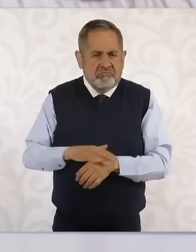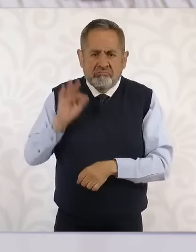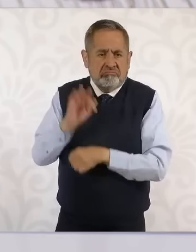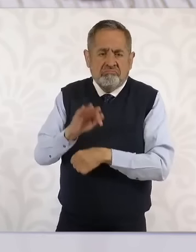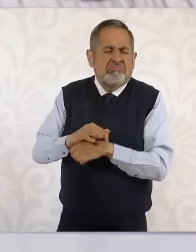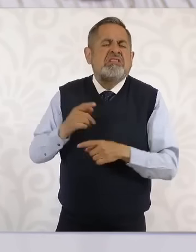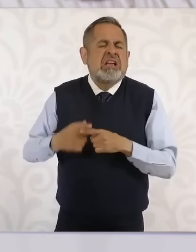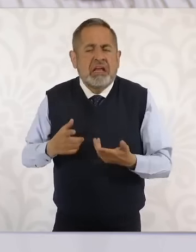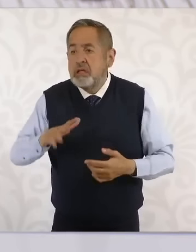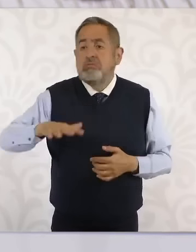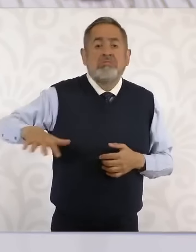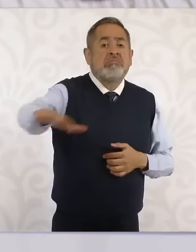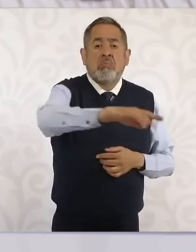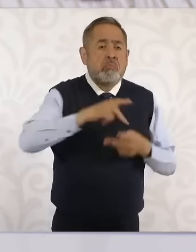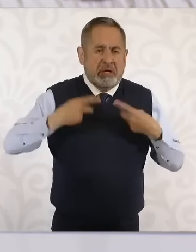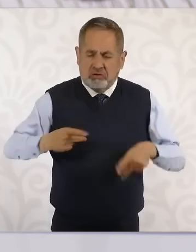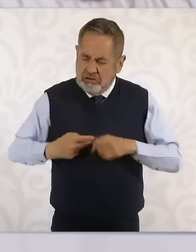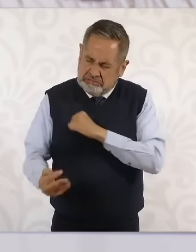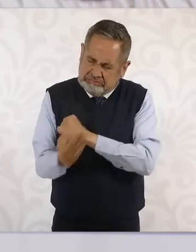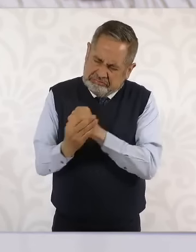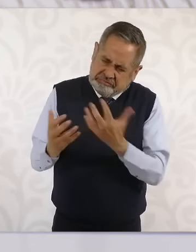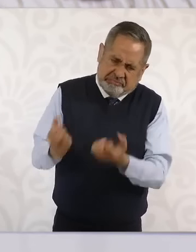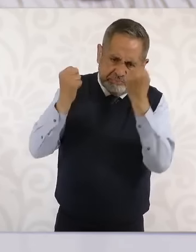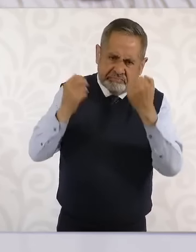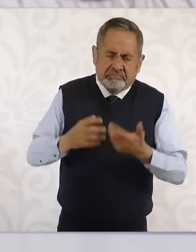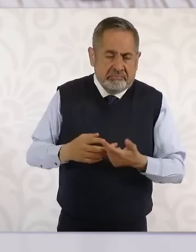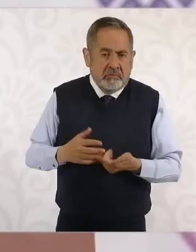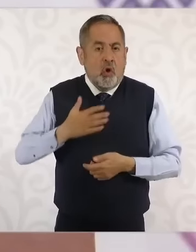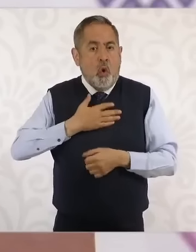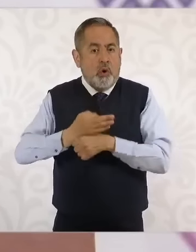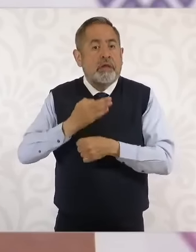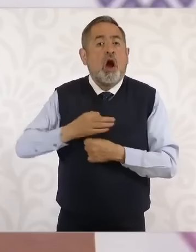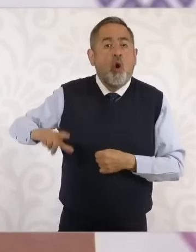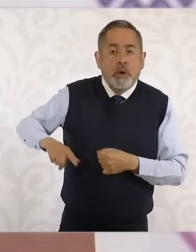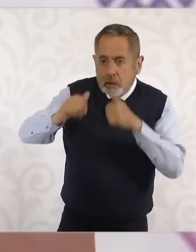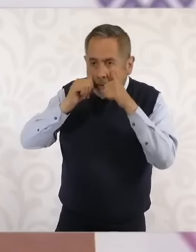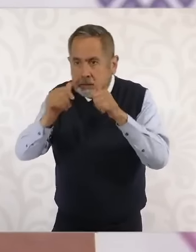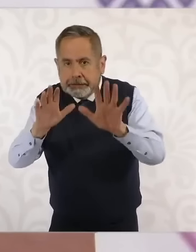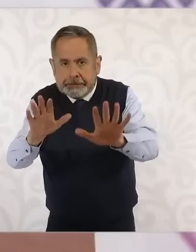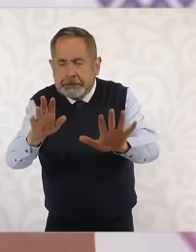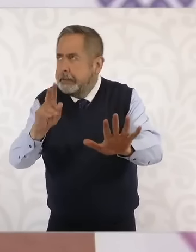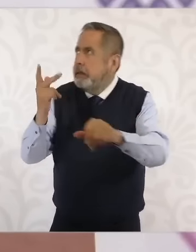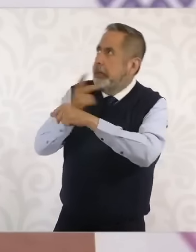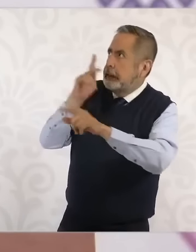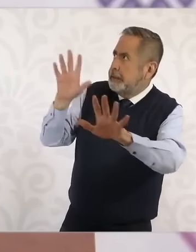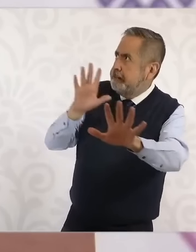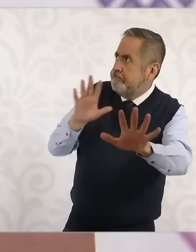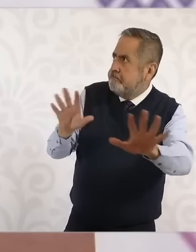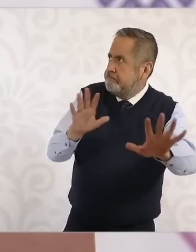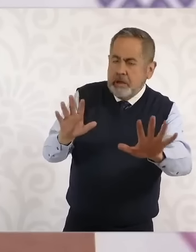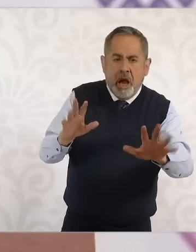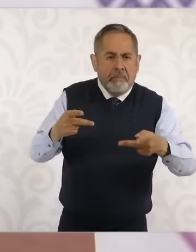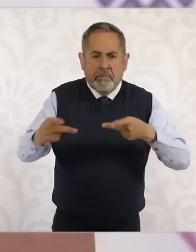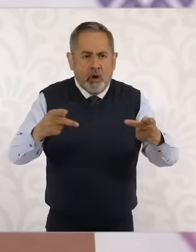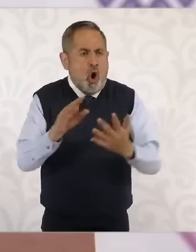nuestro pueblo. Y evidentemente un gobierno pues que está atento a lo que está pasando y que tiene